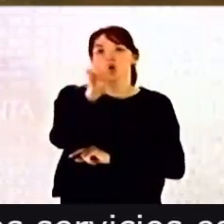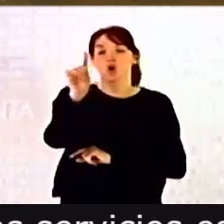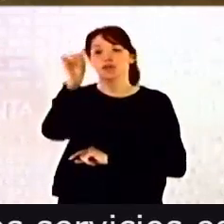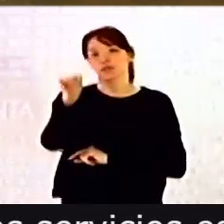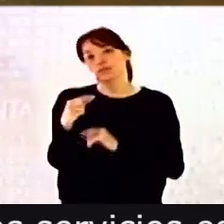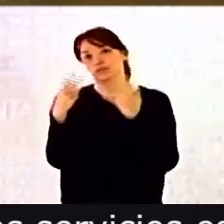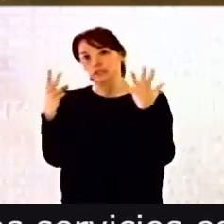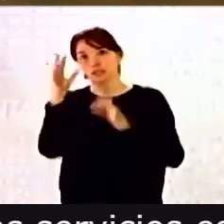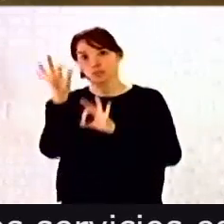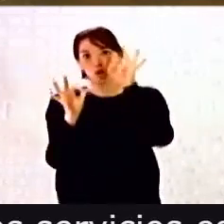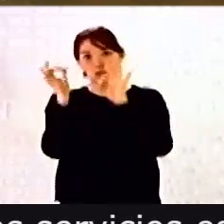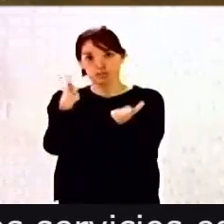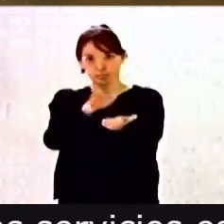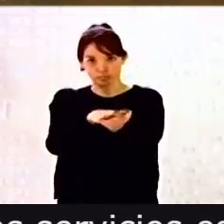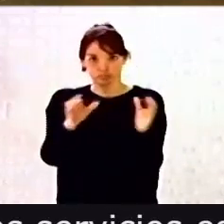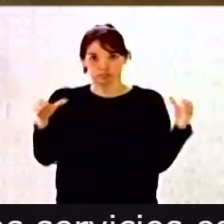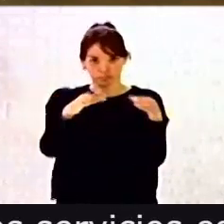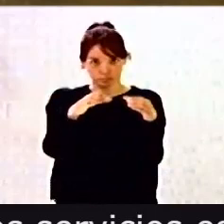11,7%, que es